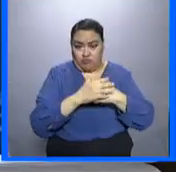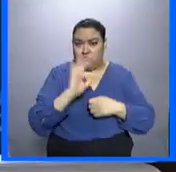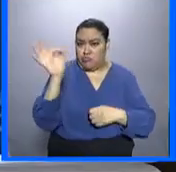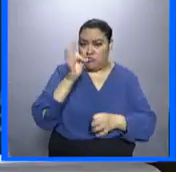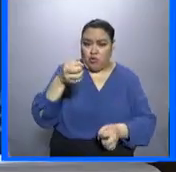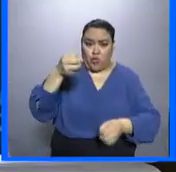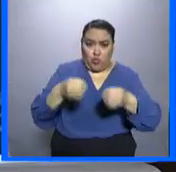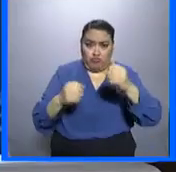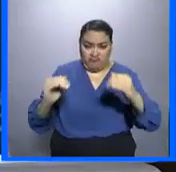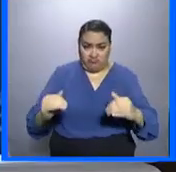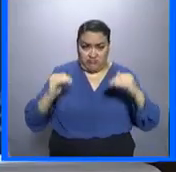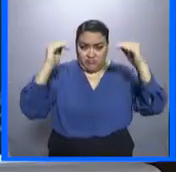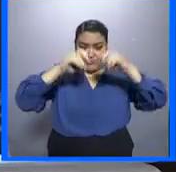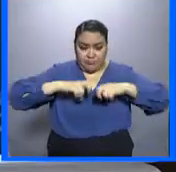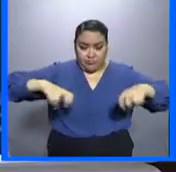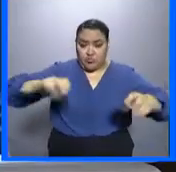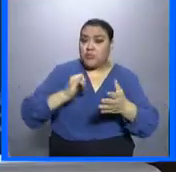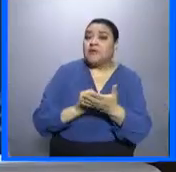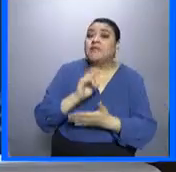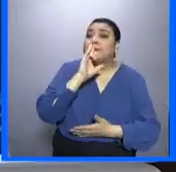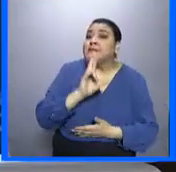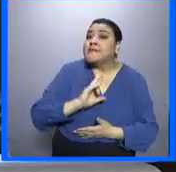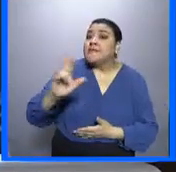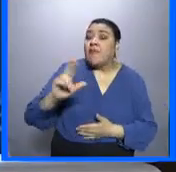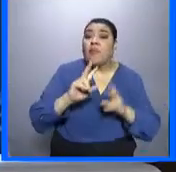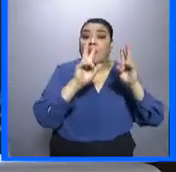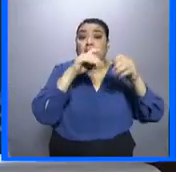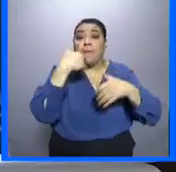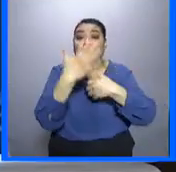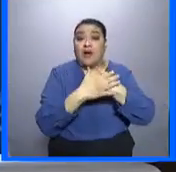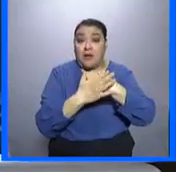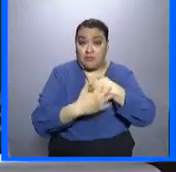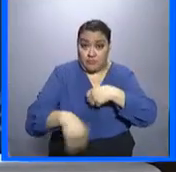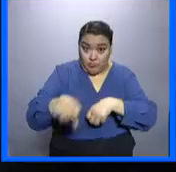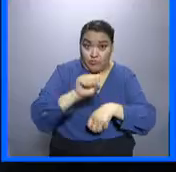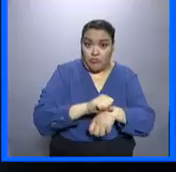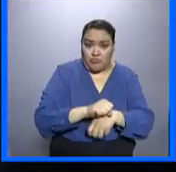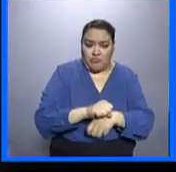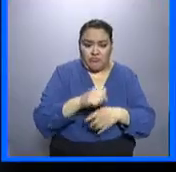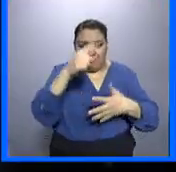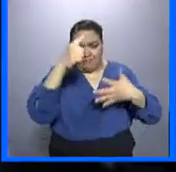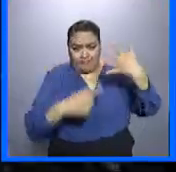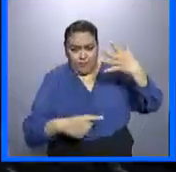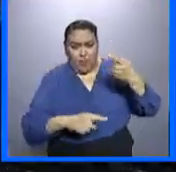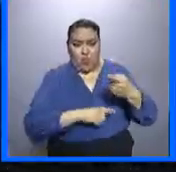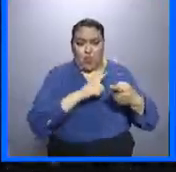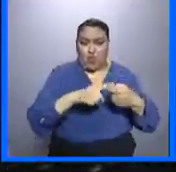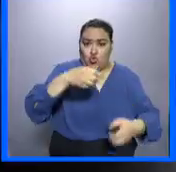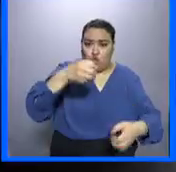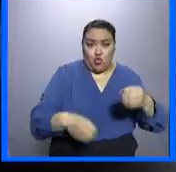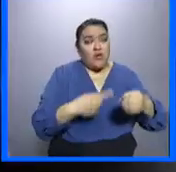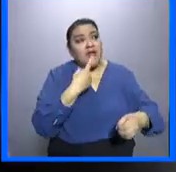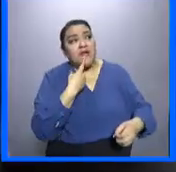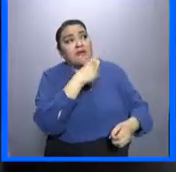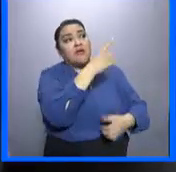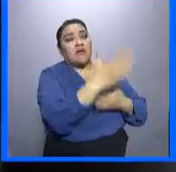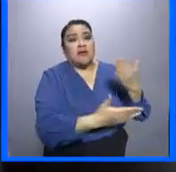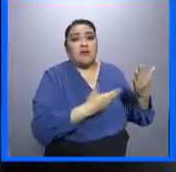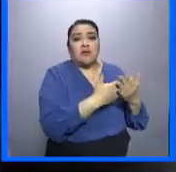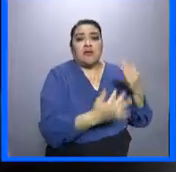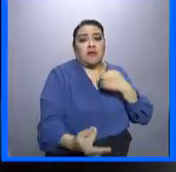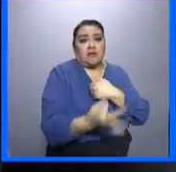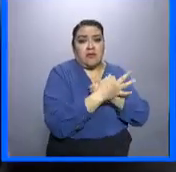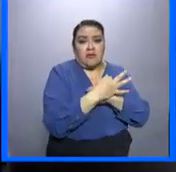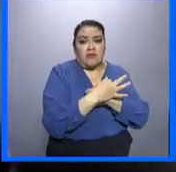resolvería el Pleno de la nueva Suprema Corte de Justicia de la Nación la próxima semana destacan un amparo por el que determinaría si